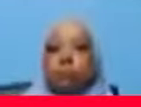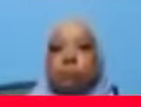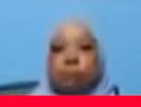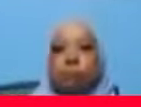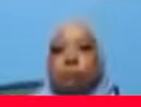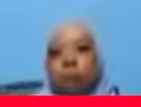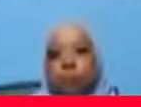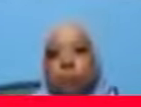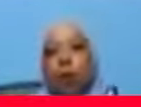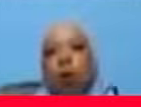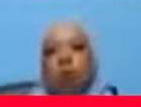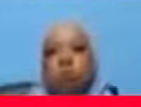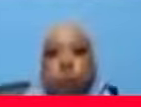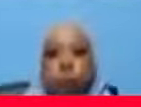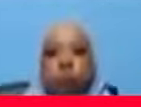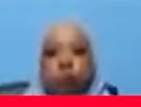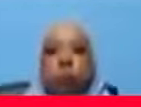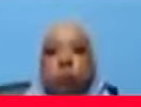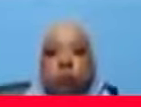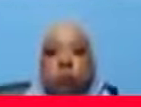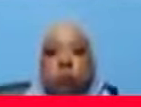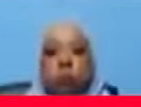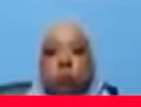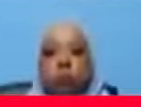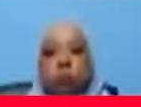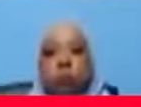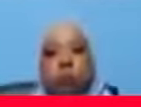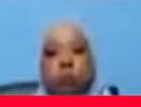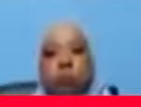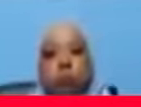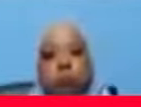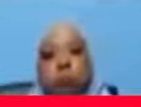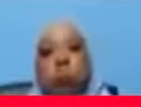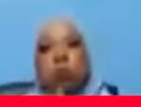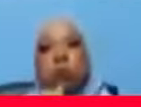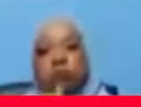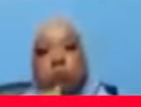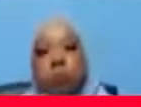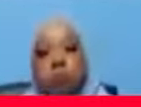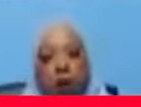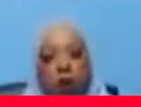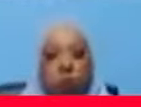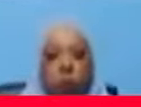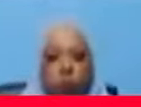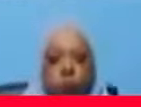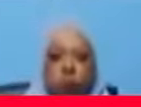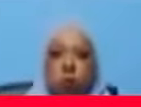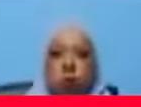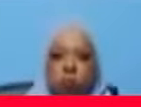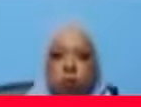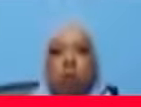al mundo no meter sus narices en los asuntos internos de